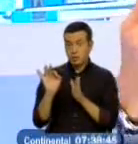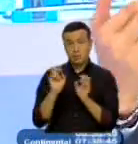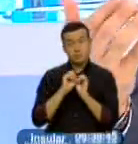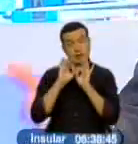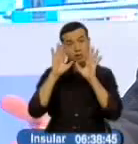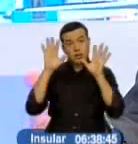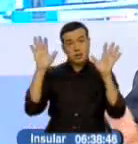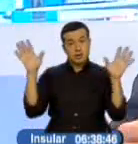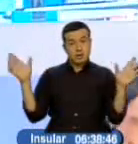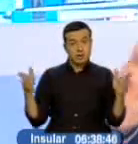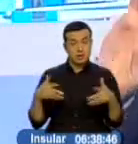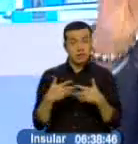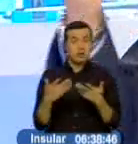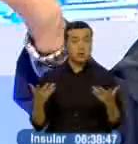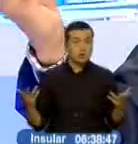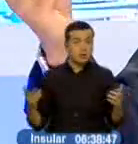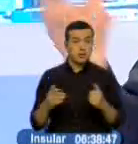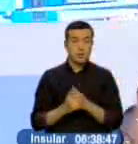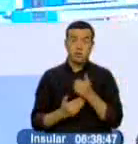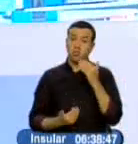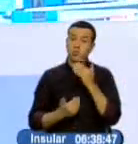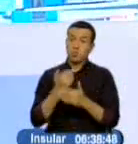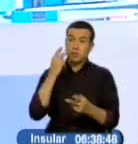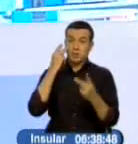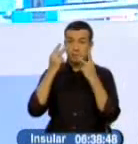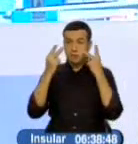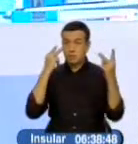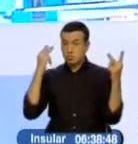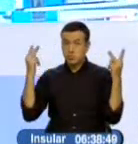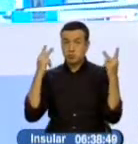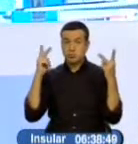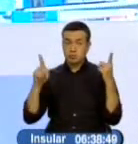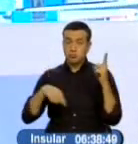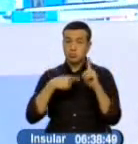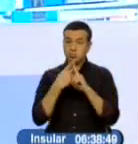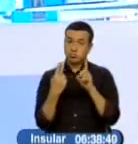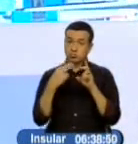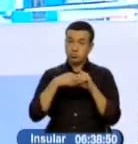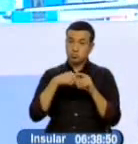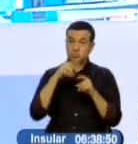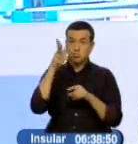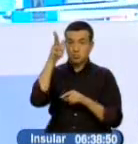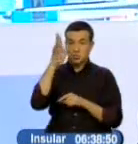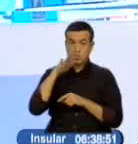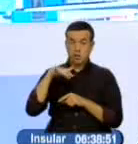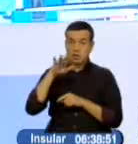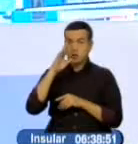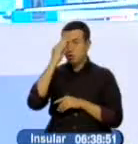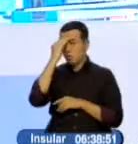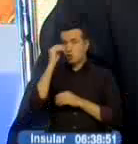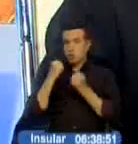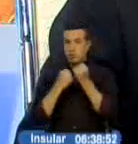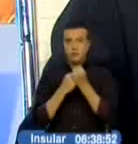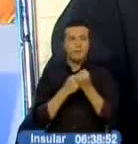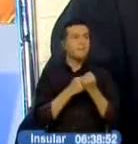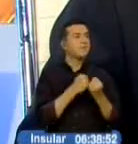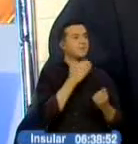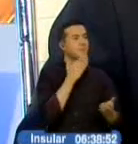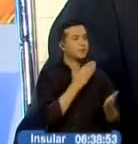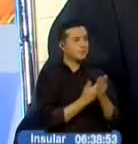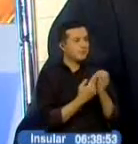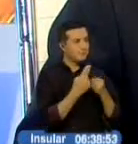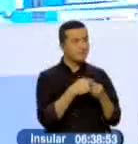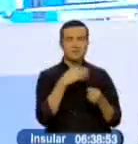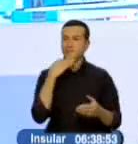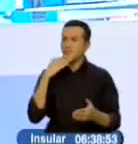general, digamos, hay una nueva visión del aporte fundamental que tiene el docente al sistema de educación. Fander Falconi, muchas gracias por estar con